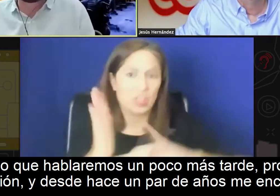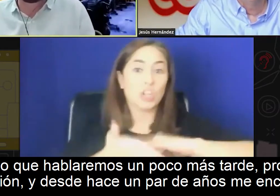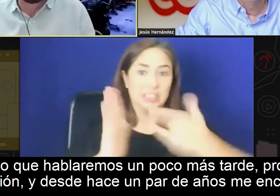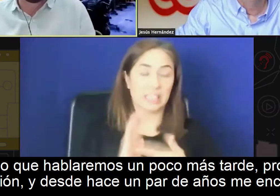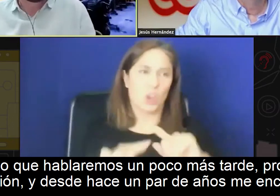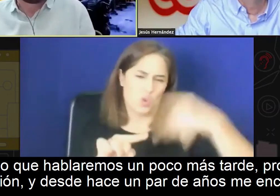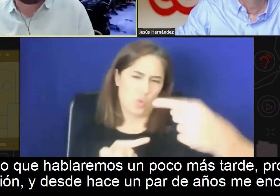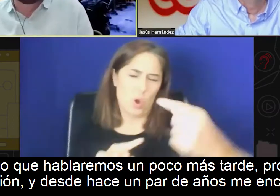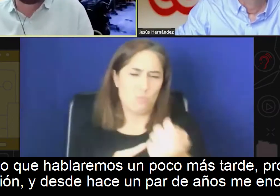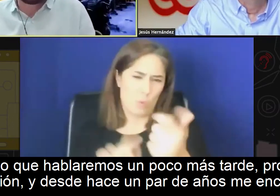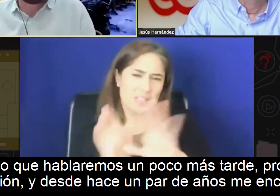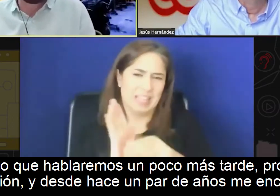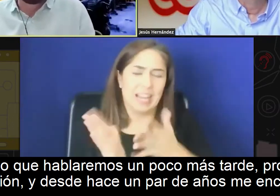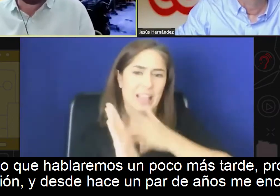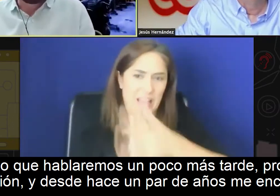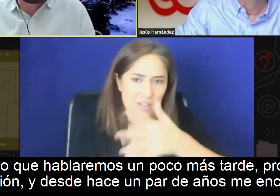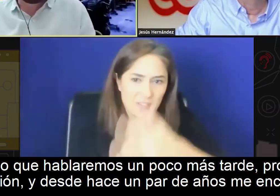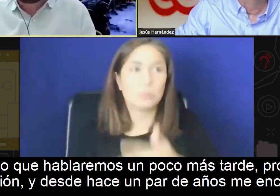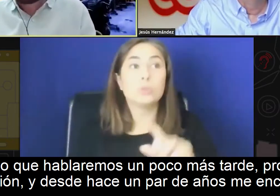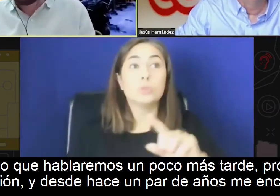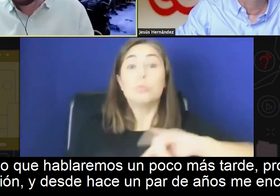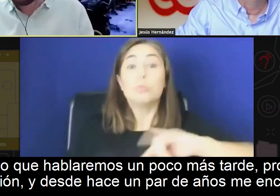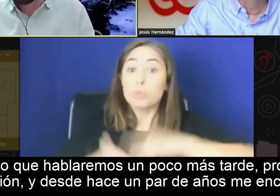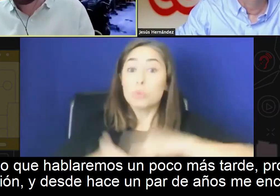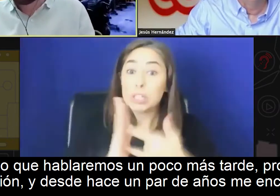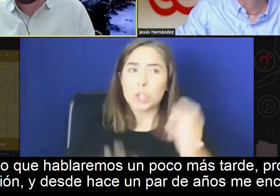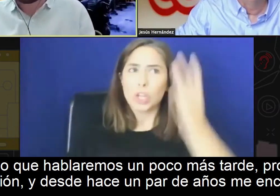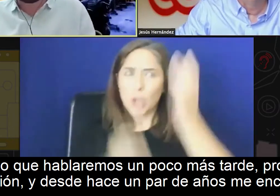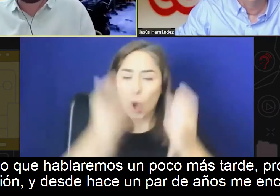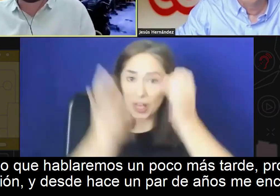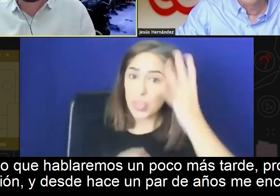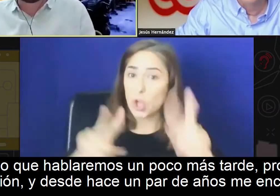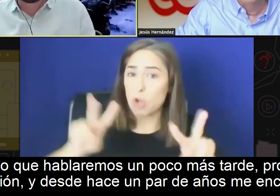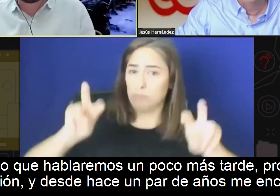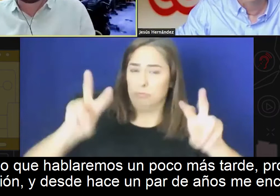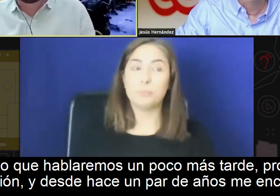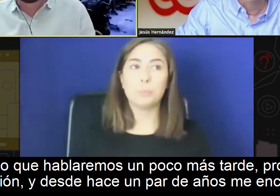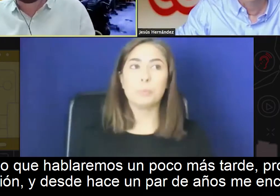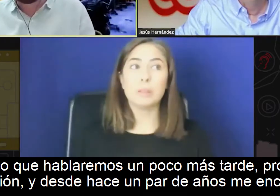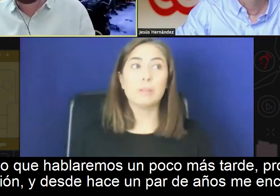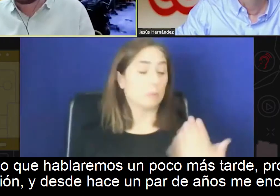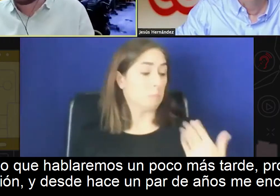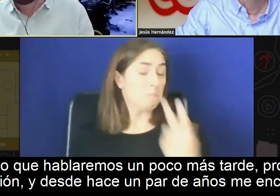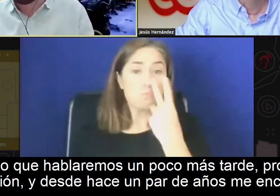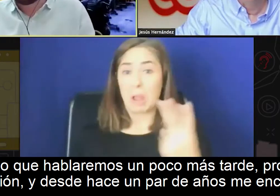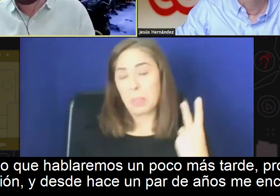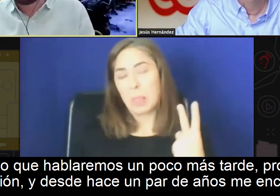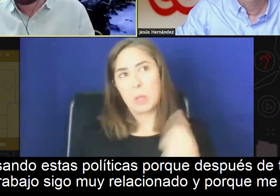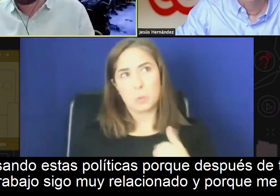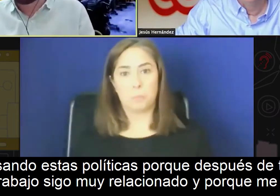más tarde, proyectos de innovación y desde hace un par de años me